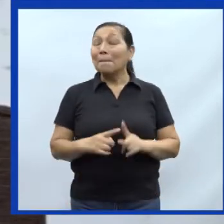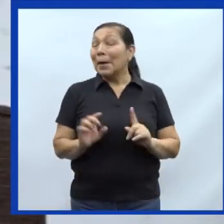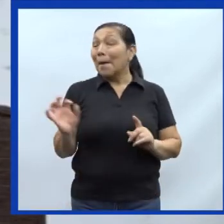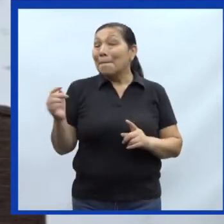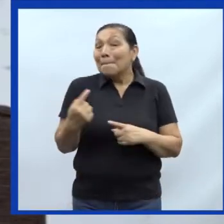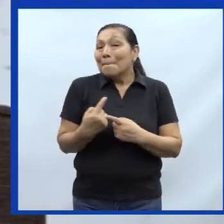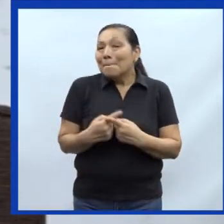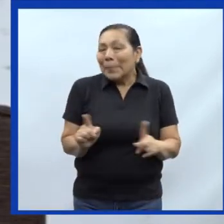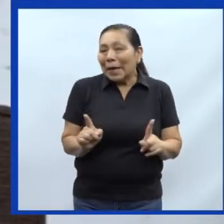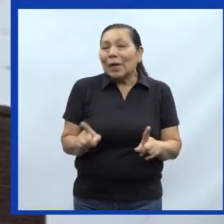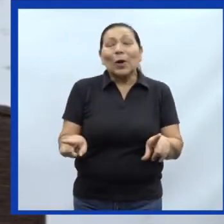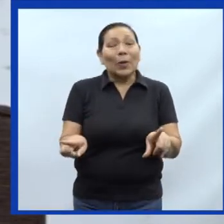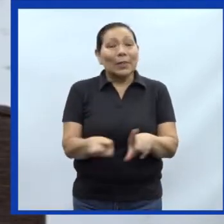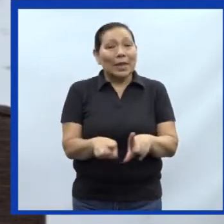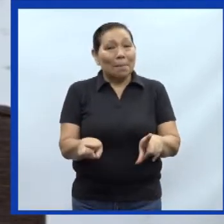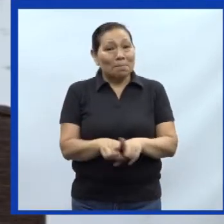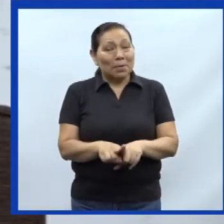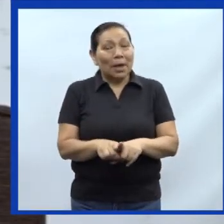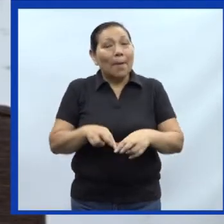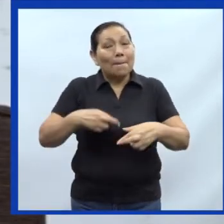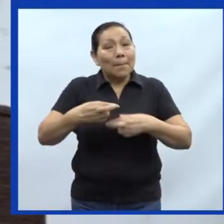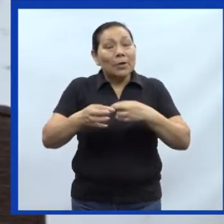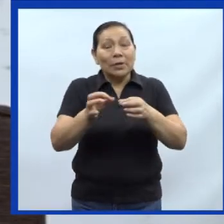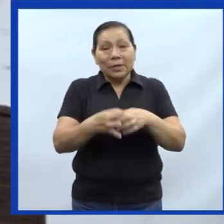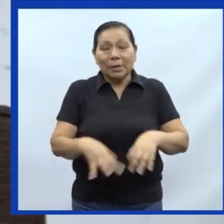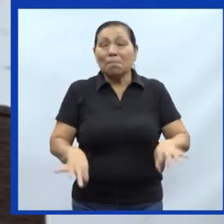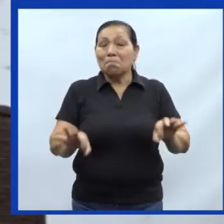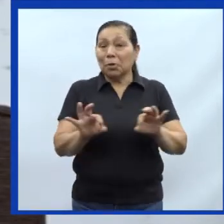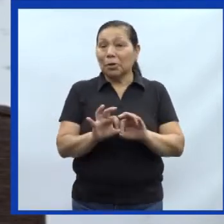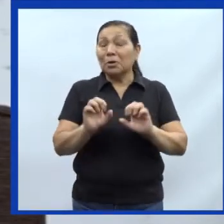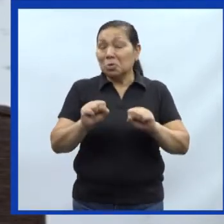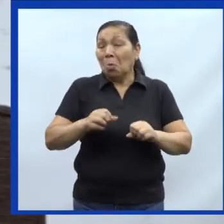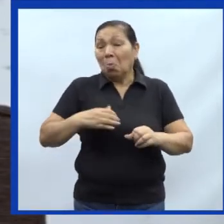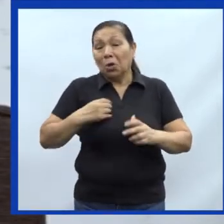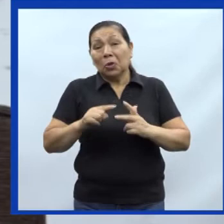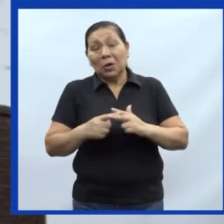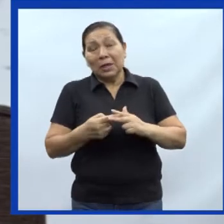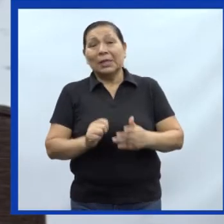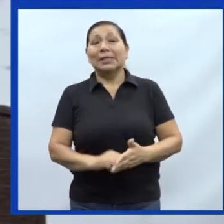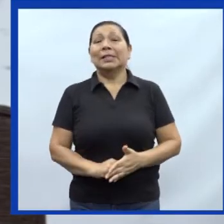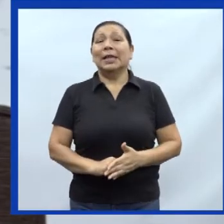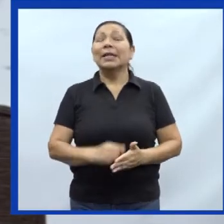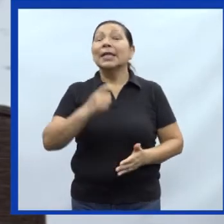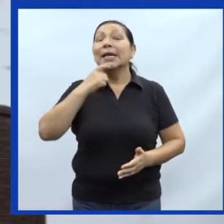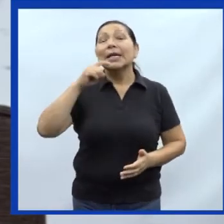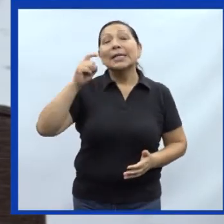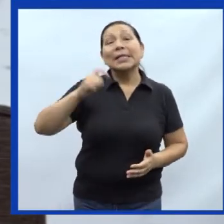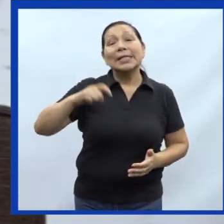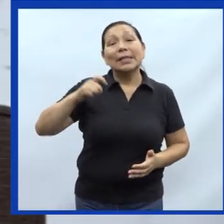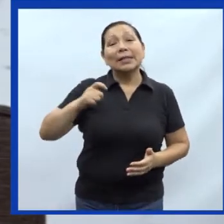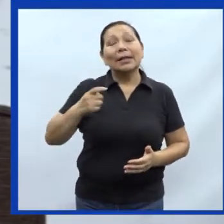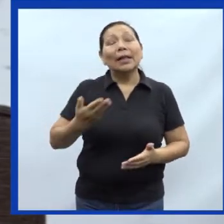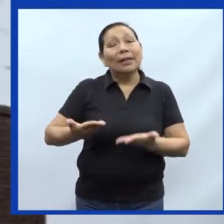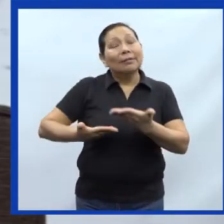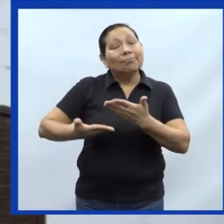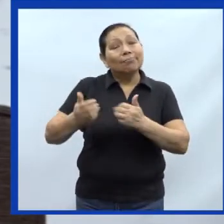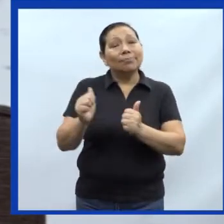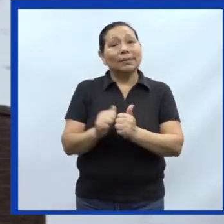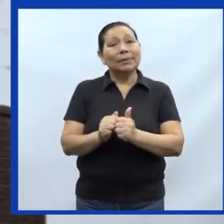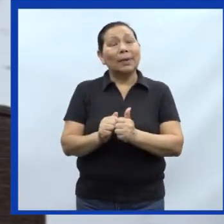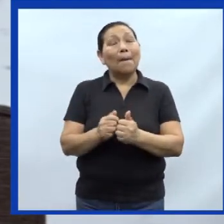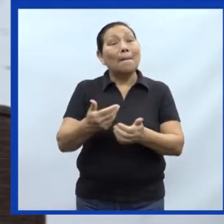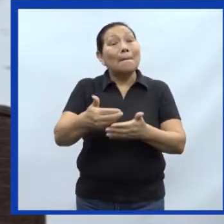Sin embargo, también es requisito procesal importante que, si bien lo puedo iniciar, necesitamos la ratificación